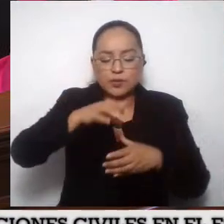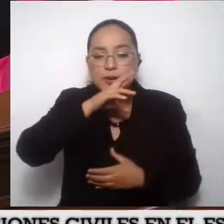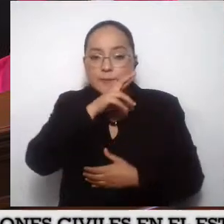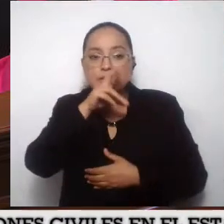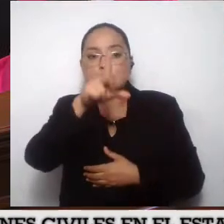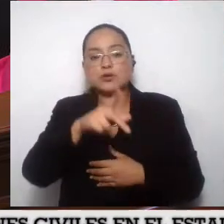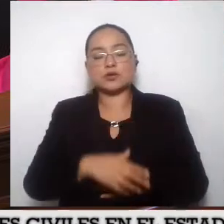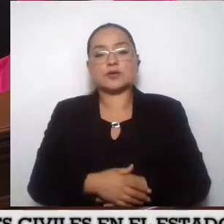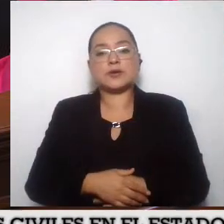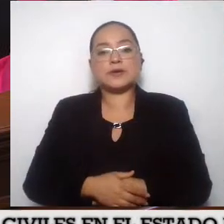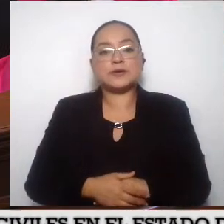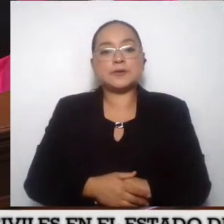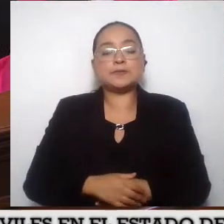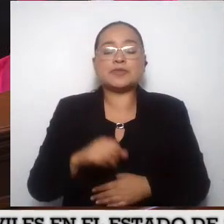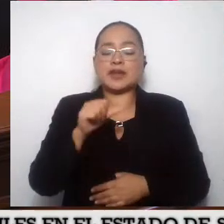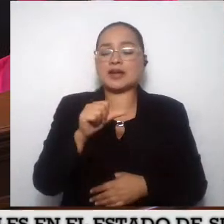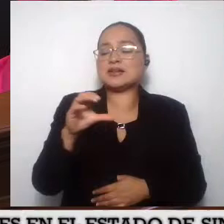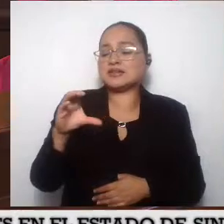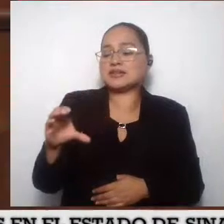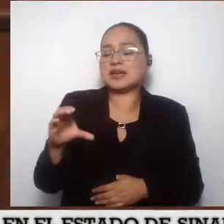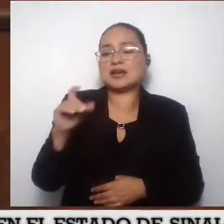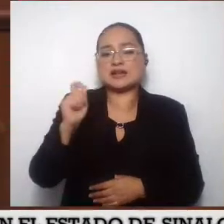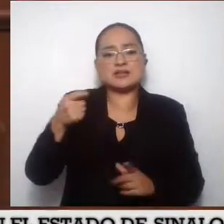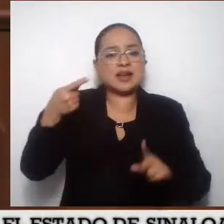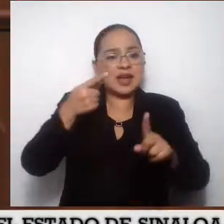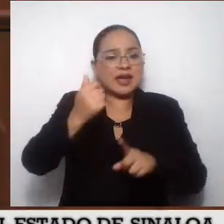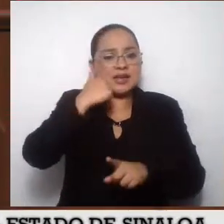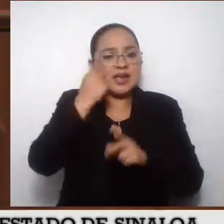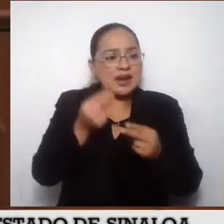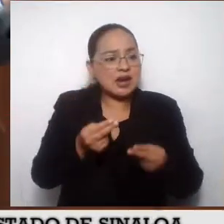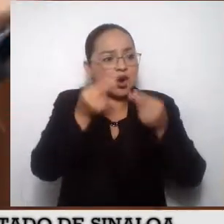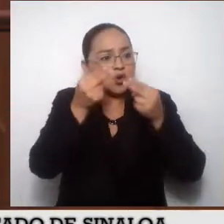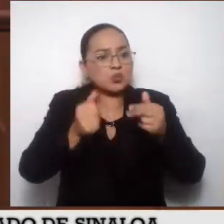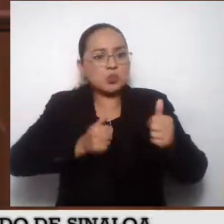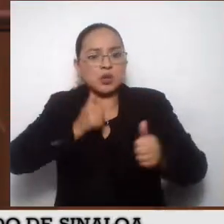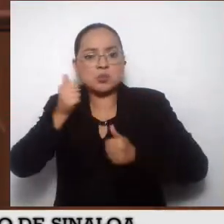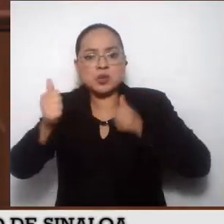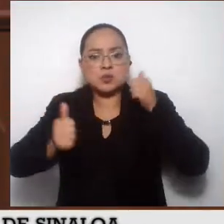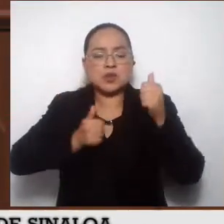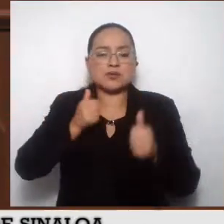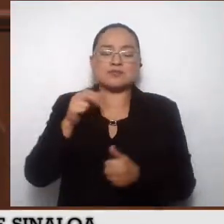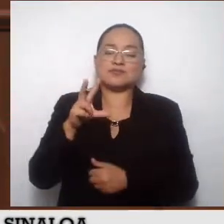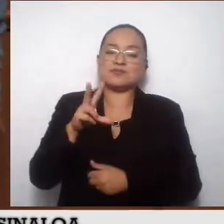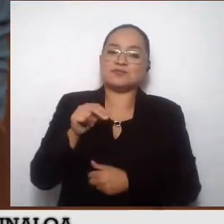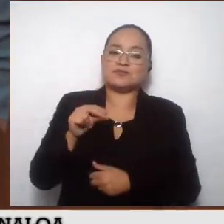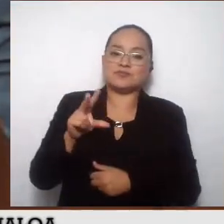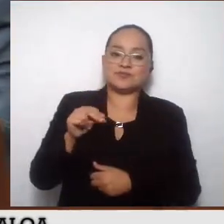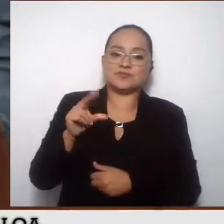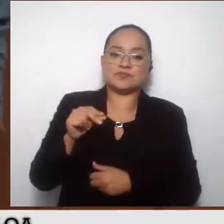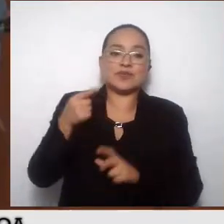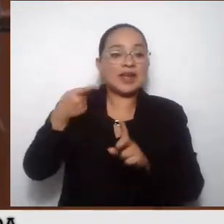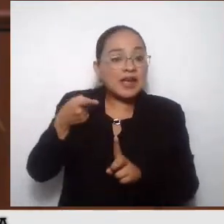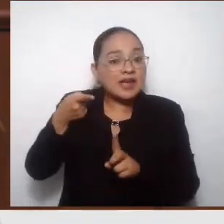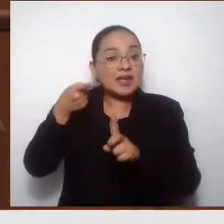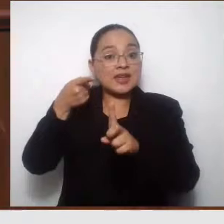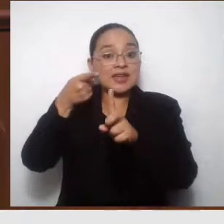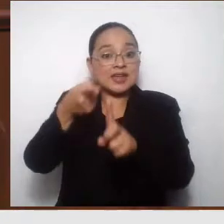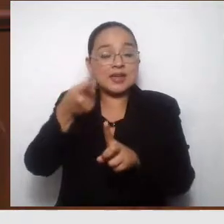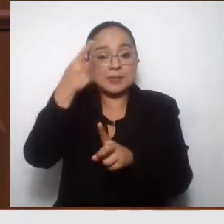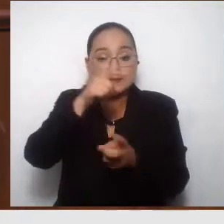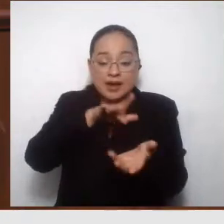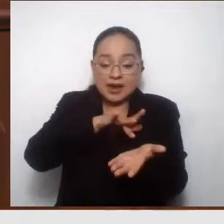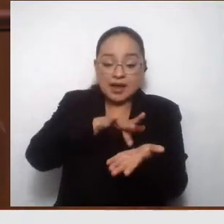civiles no llevan fines de lucro, no llevan fines económicos, llevan fines de apoyar a